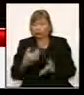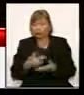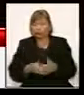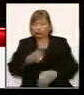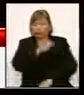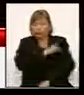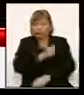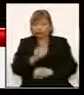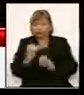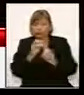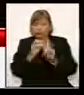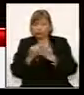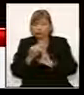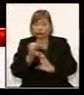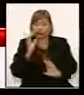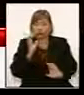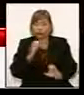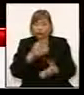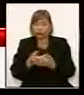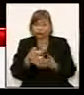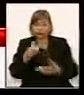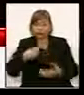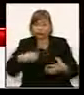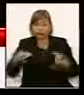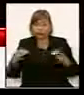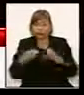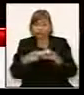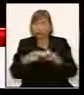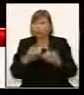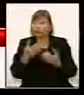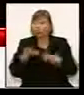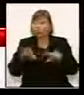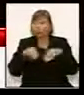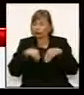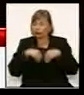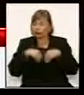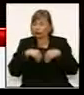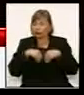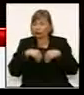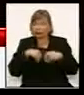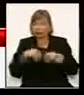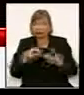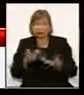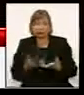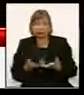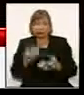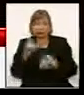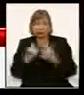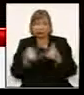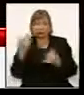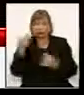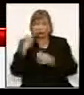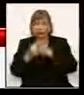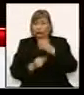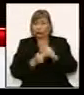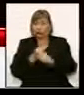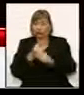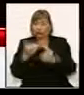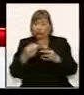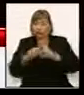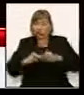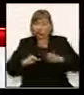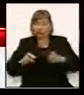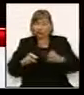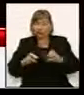de Transporte Urbano, que el Congreso de la República ha aprobado a fines del año pasado. Hoy está en pleno proceso